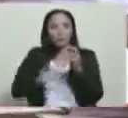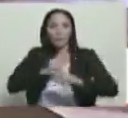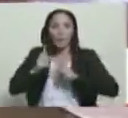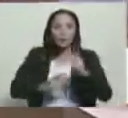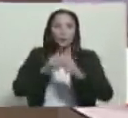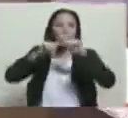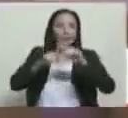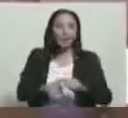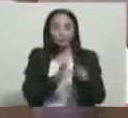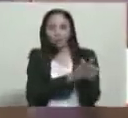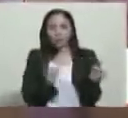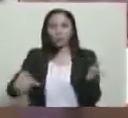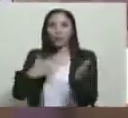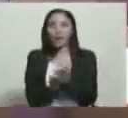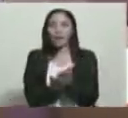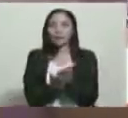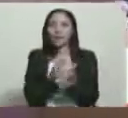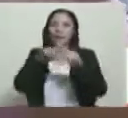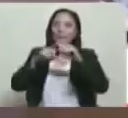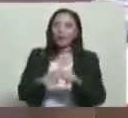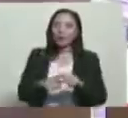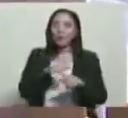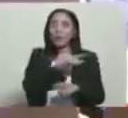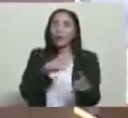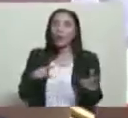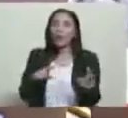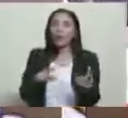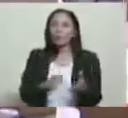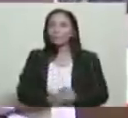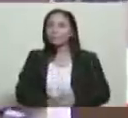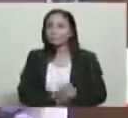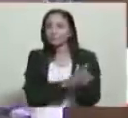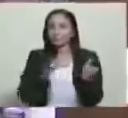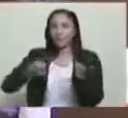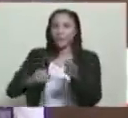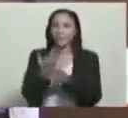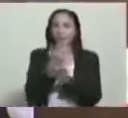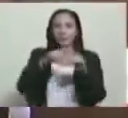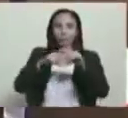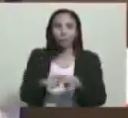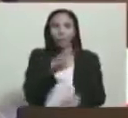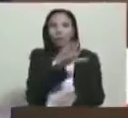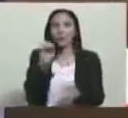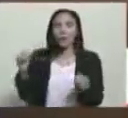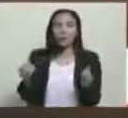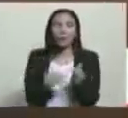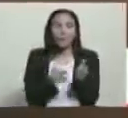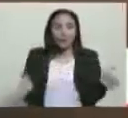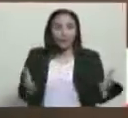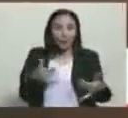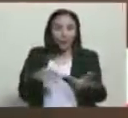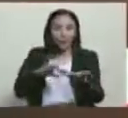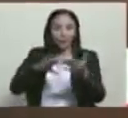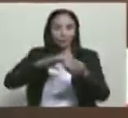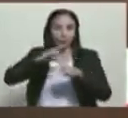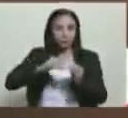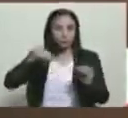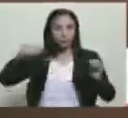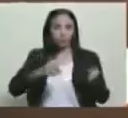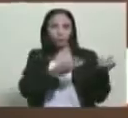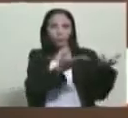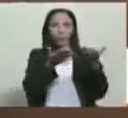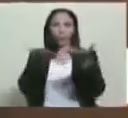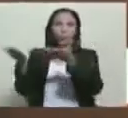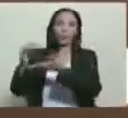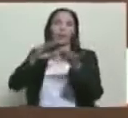hoy hasta el primero, en este mes de mayo, de más de 500.000 cajas CLAS que irán a cada una